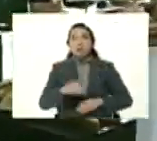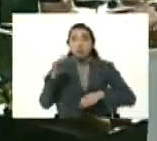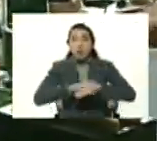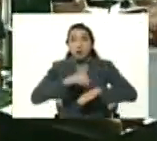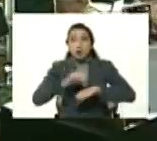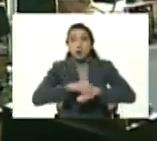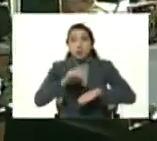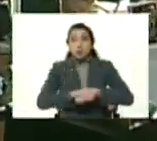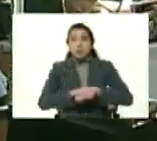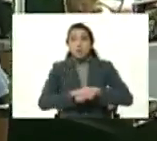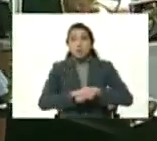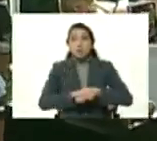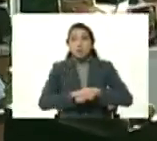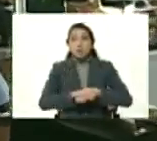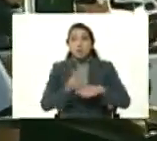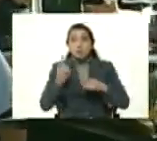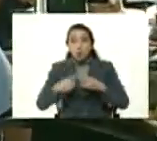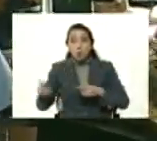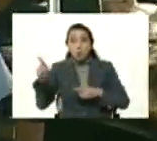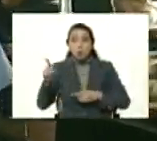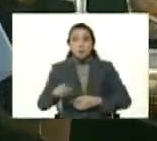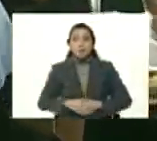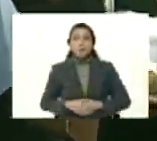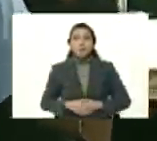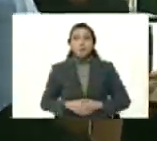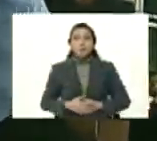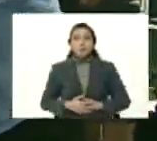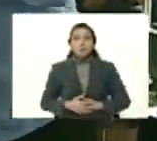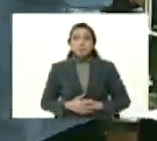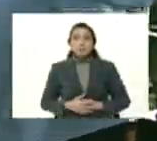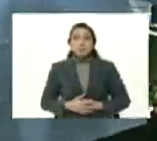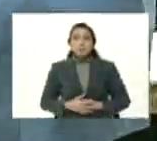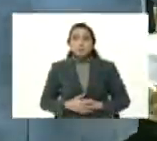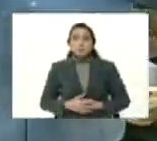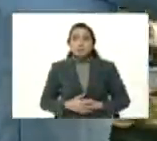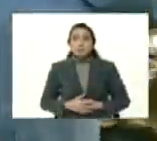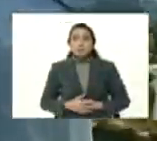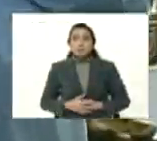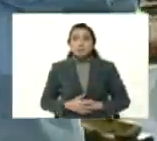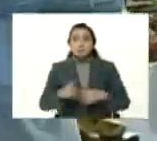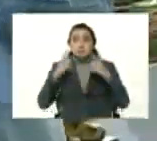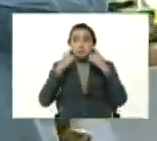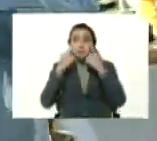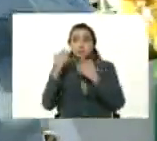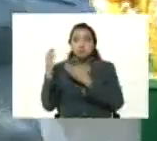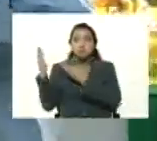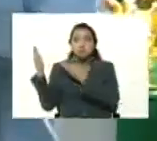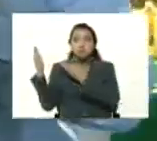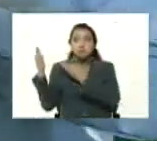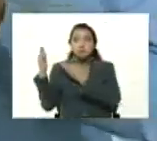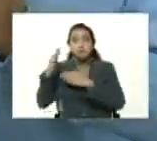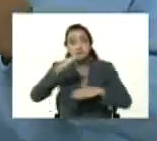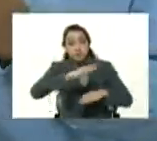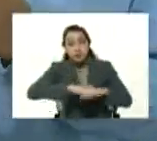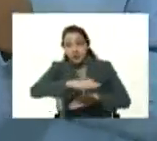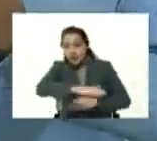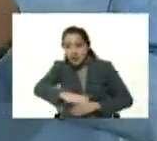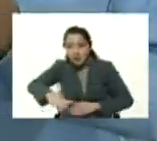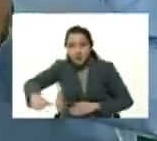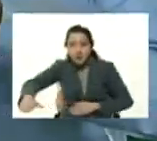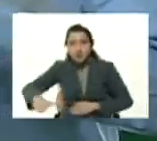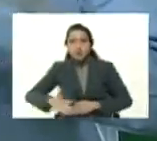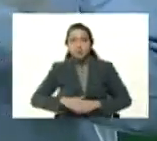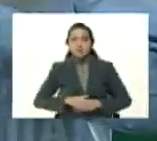Sí. Estas zapatillas. Ah, zapatillas para la chiquita. Ah, muy